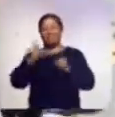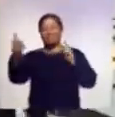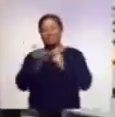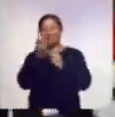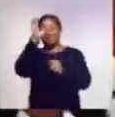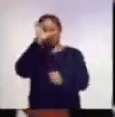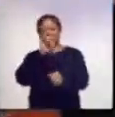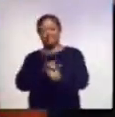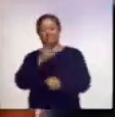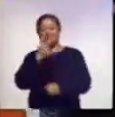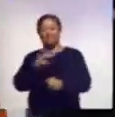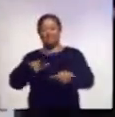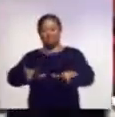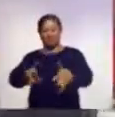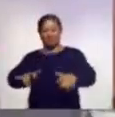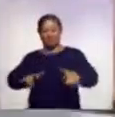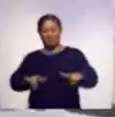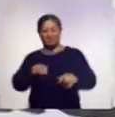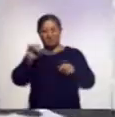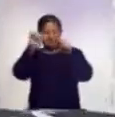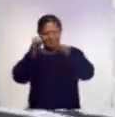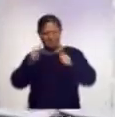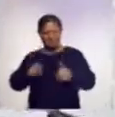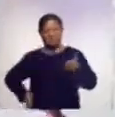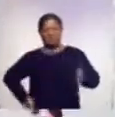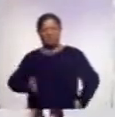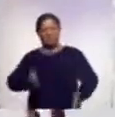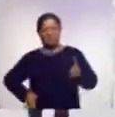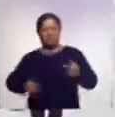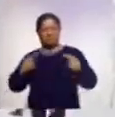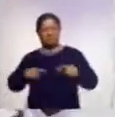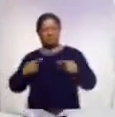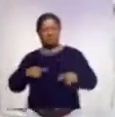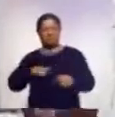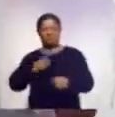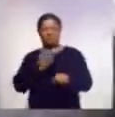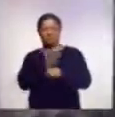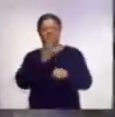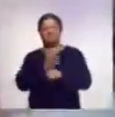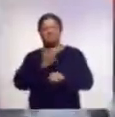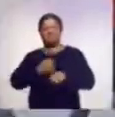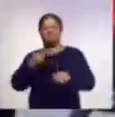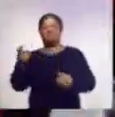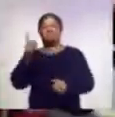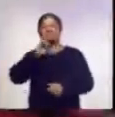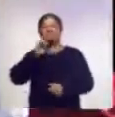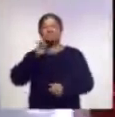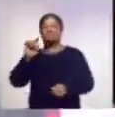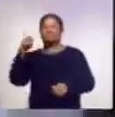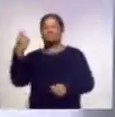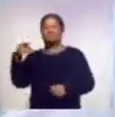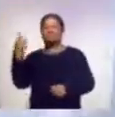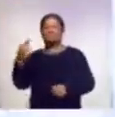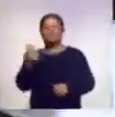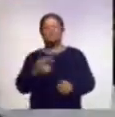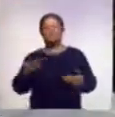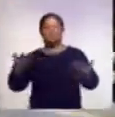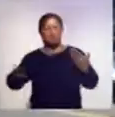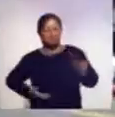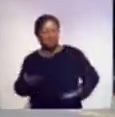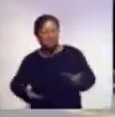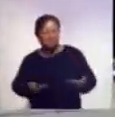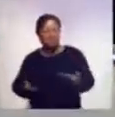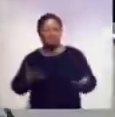y el arte titiritero, desfilaron funcionarios estatales, bastoneras, bandas de guerra, atletas, estudiantes disfrazados